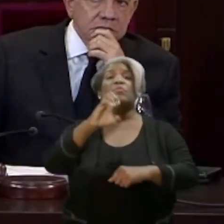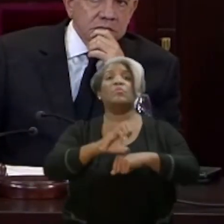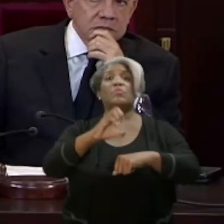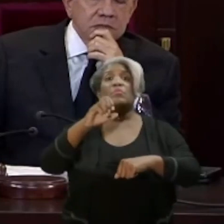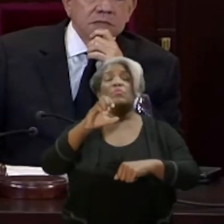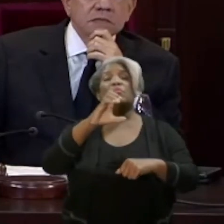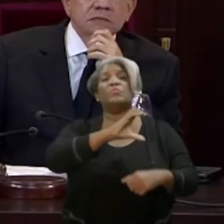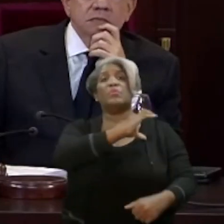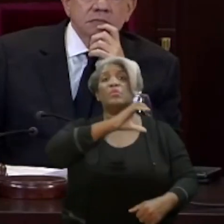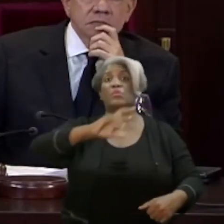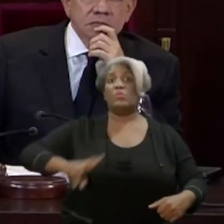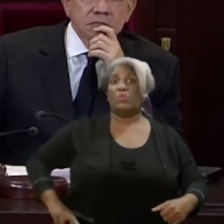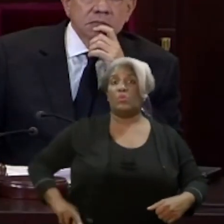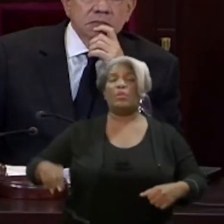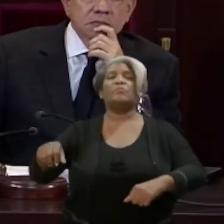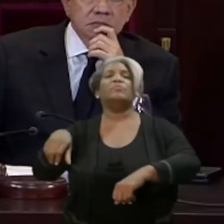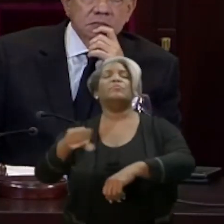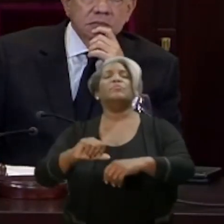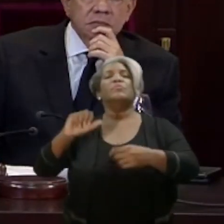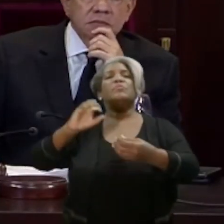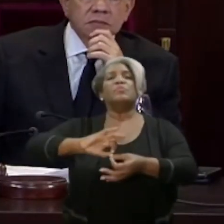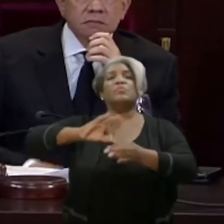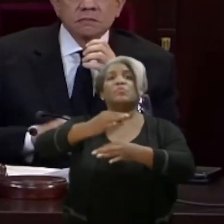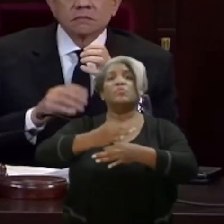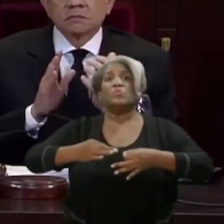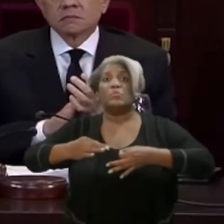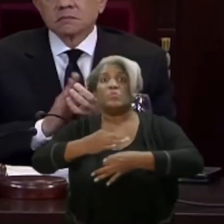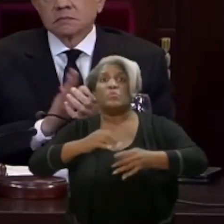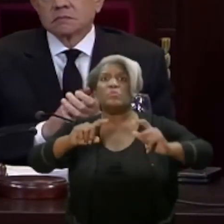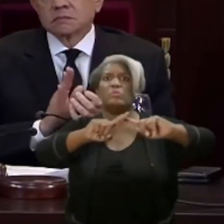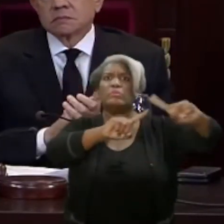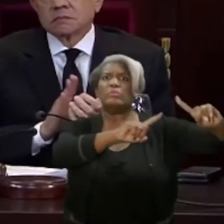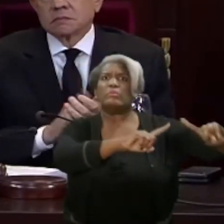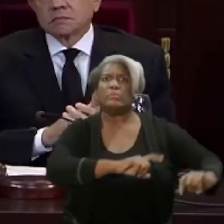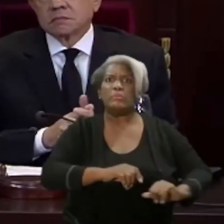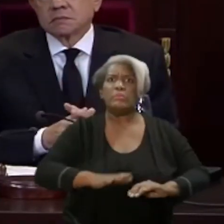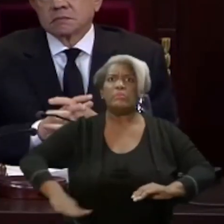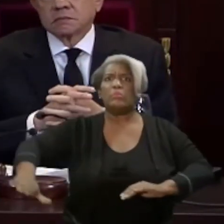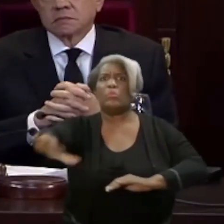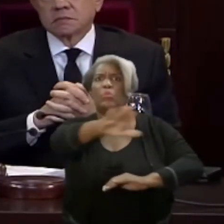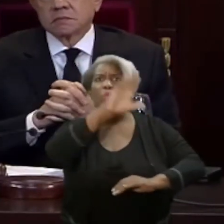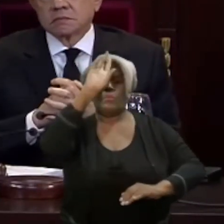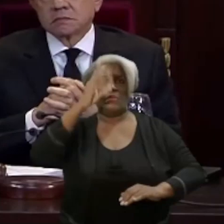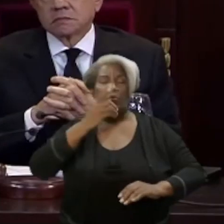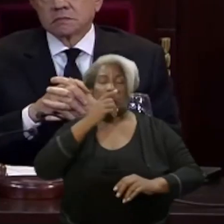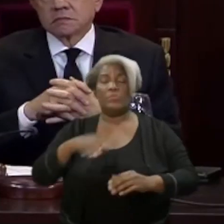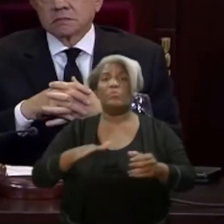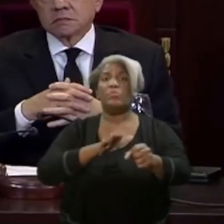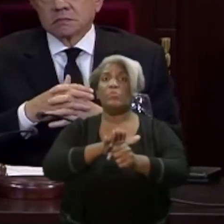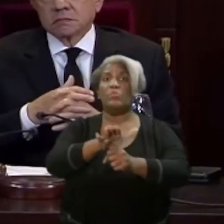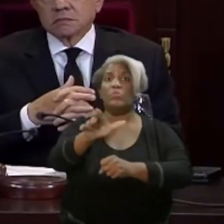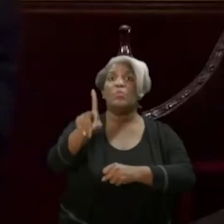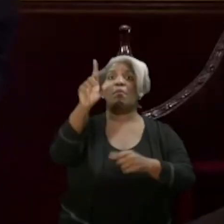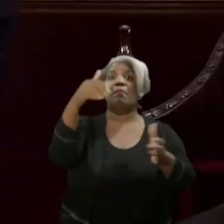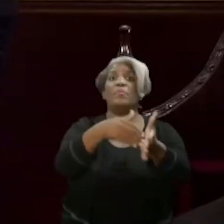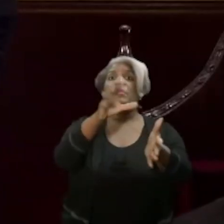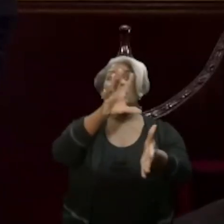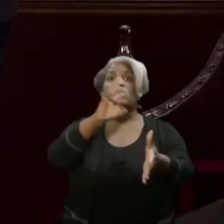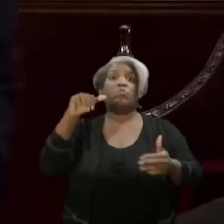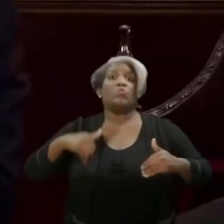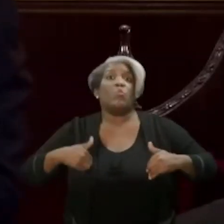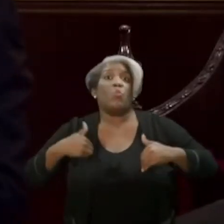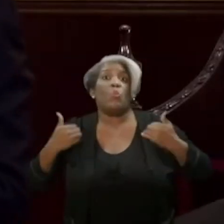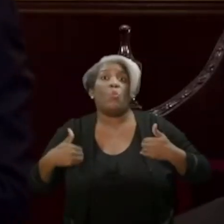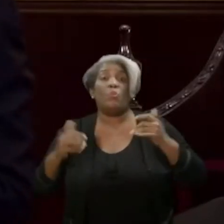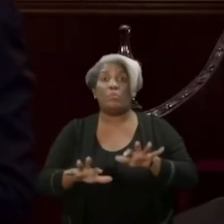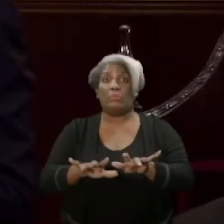San Francisco de Macorís, Invivienda, San Juan de la Maguana, entre otros. Y un total de 1.500 jóvenes se registraron